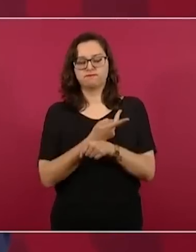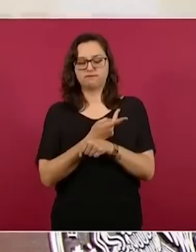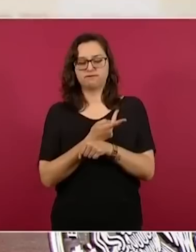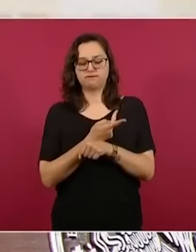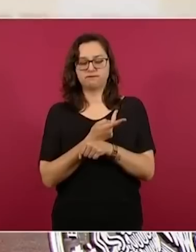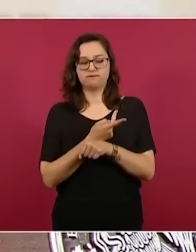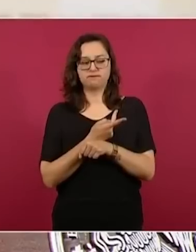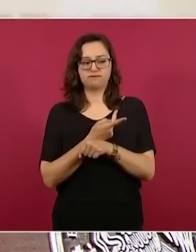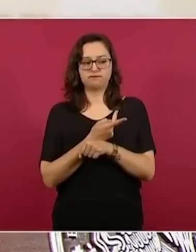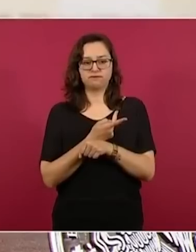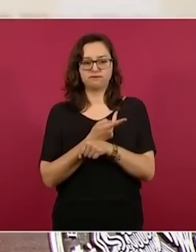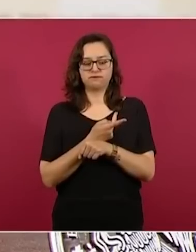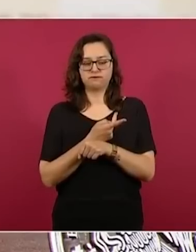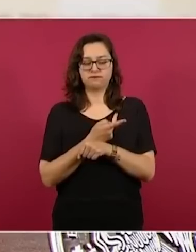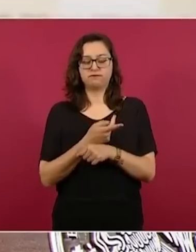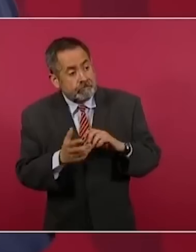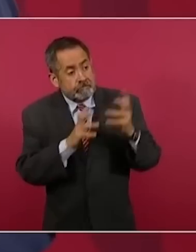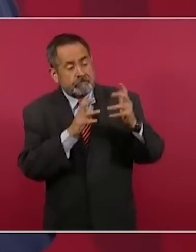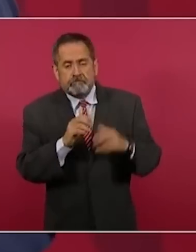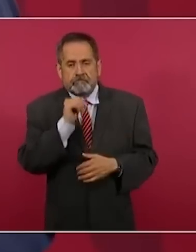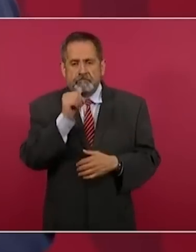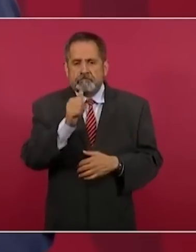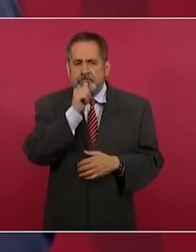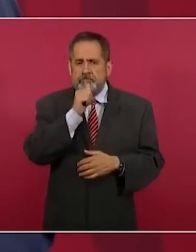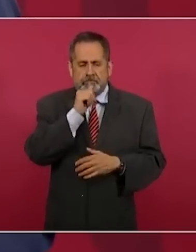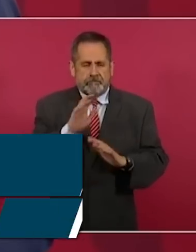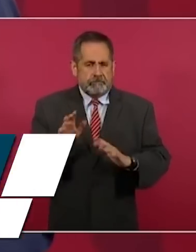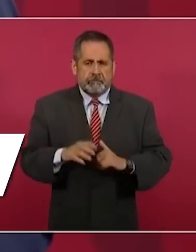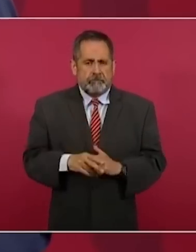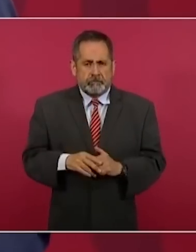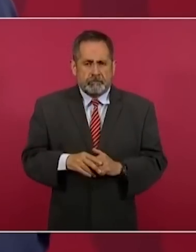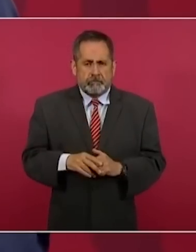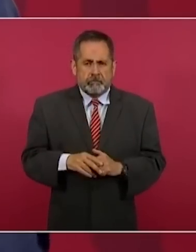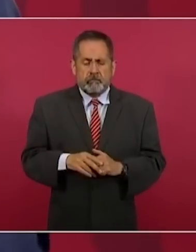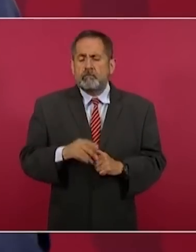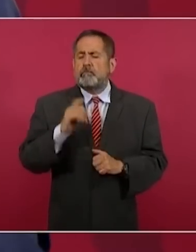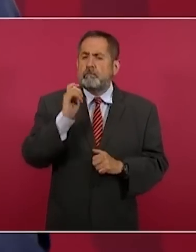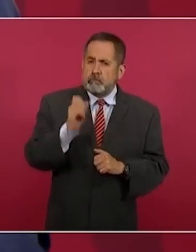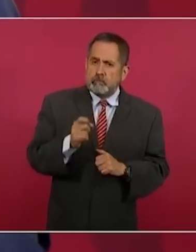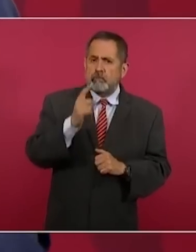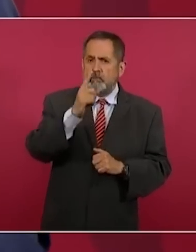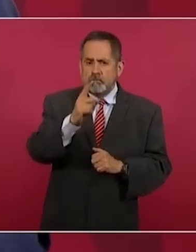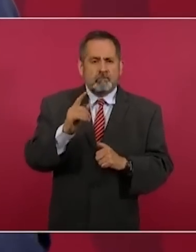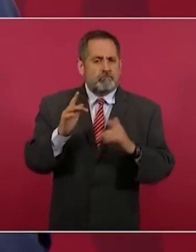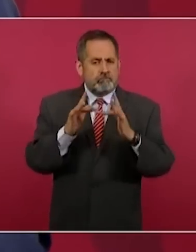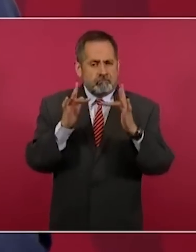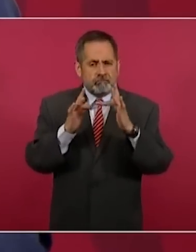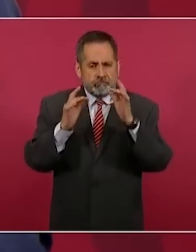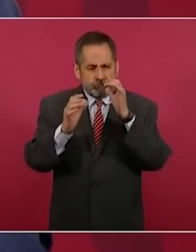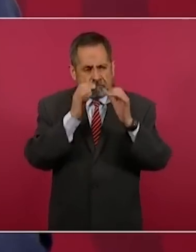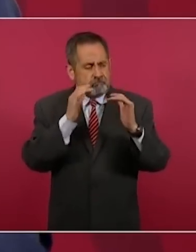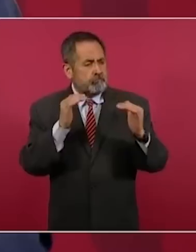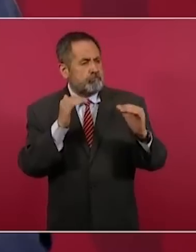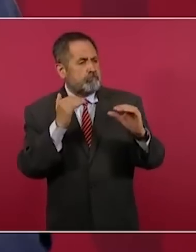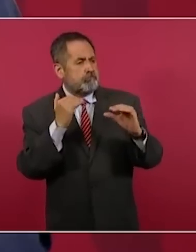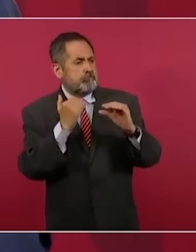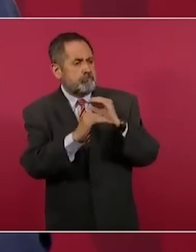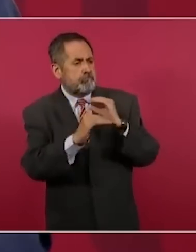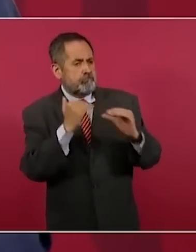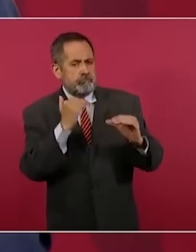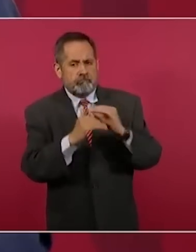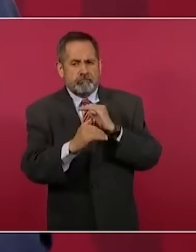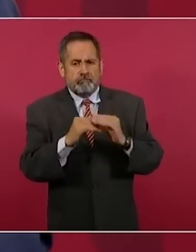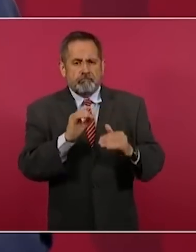entre estos cuatro países productores de litio. Ha habido una comunicación con el